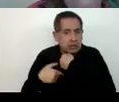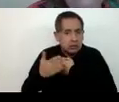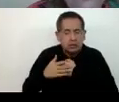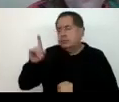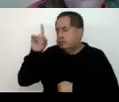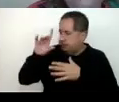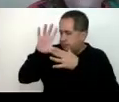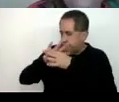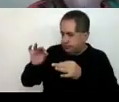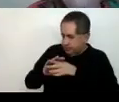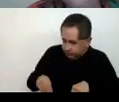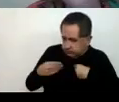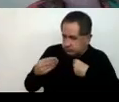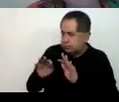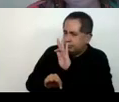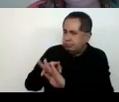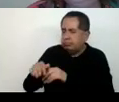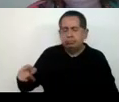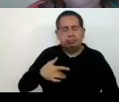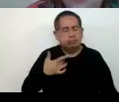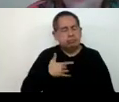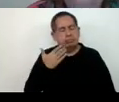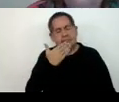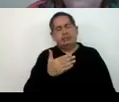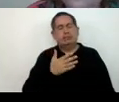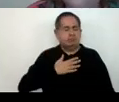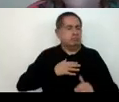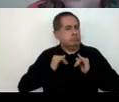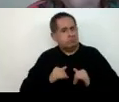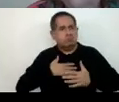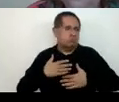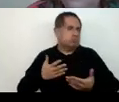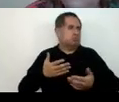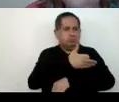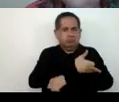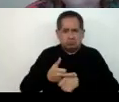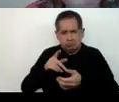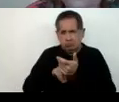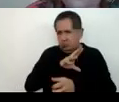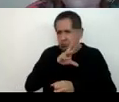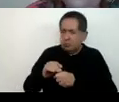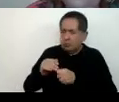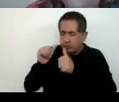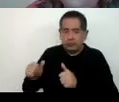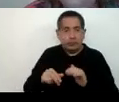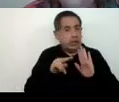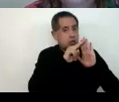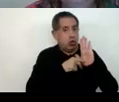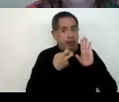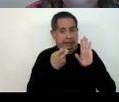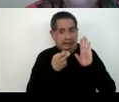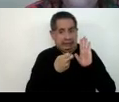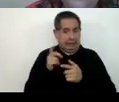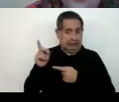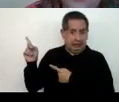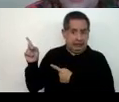las mejores condiciones de bienestar individual, familiar y social. Esta norma contiene